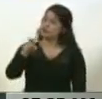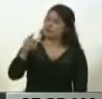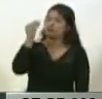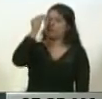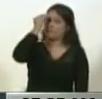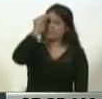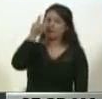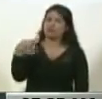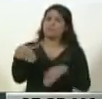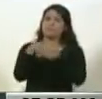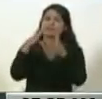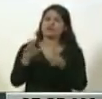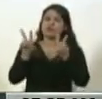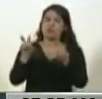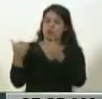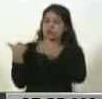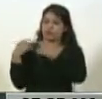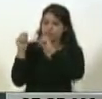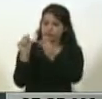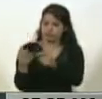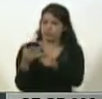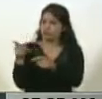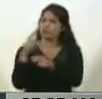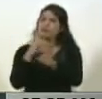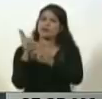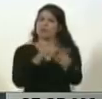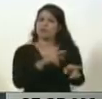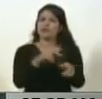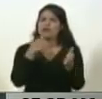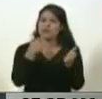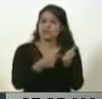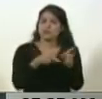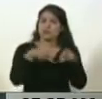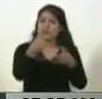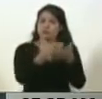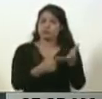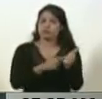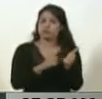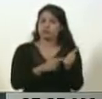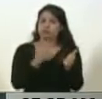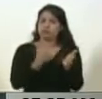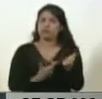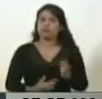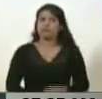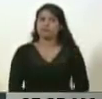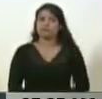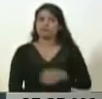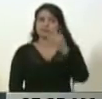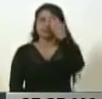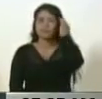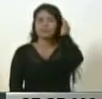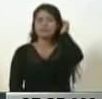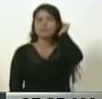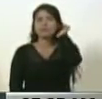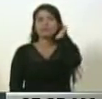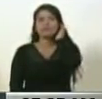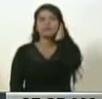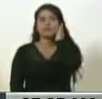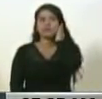y Finanzas, como presidente de toda esta área, ¿qué responder a estas aseveraciones que hace el sector opositor? El nuevo cono monetario no